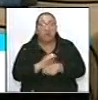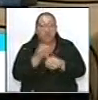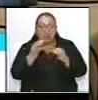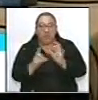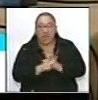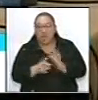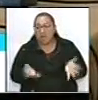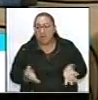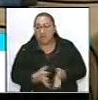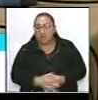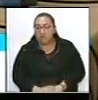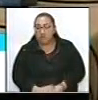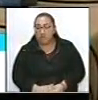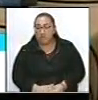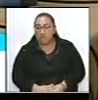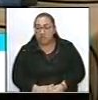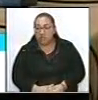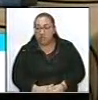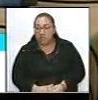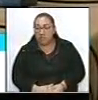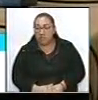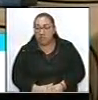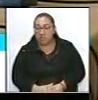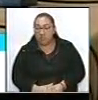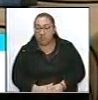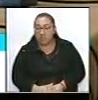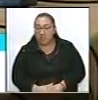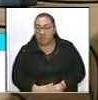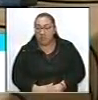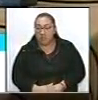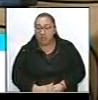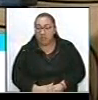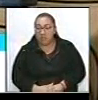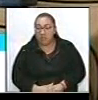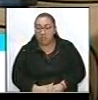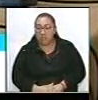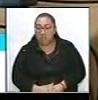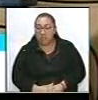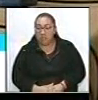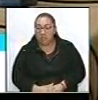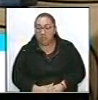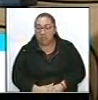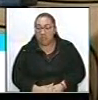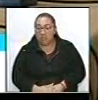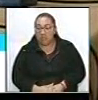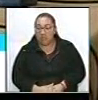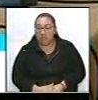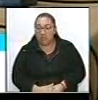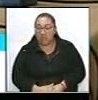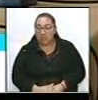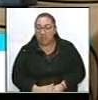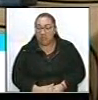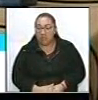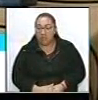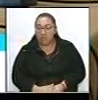legalmente. ¿Y qué función no utilizan, no?